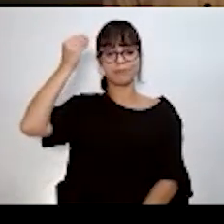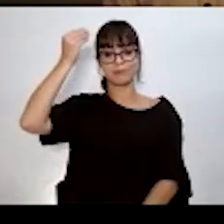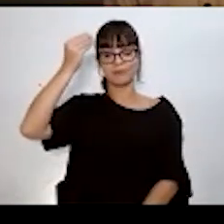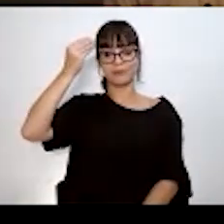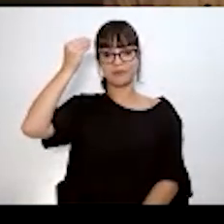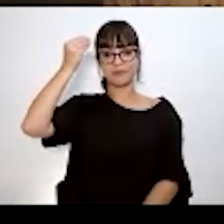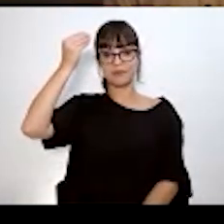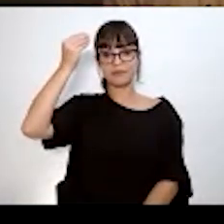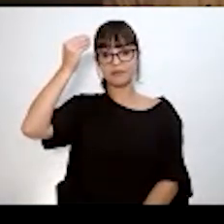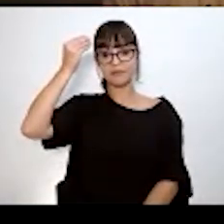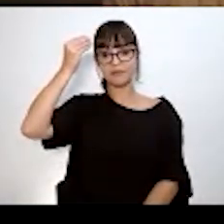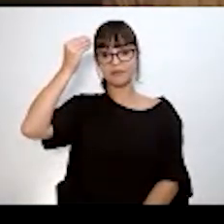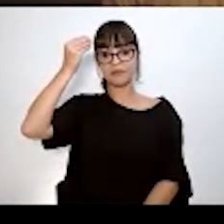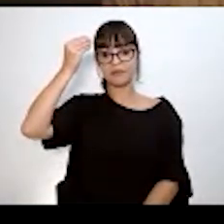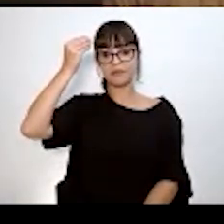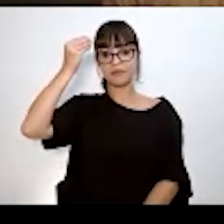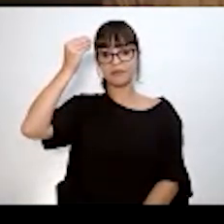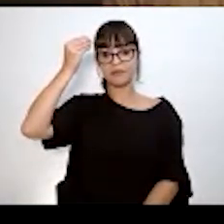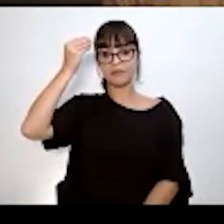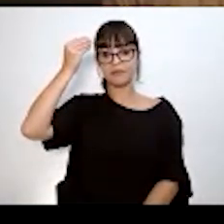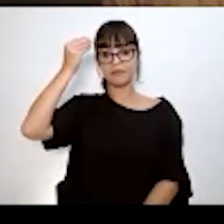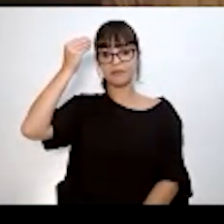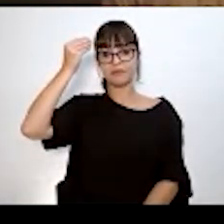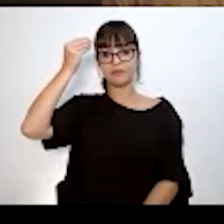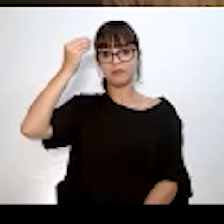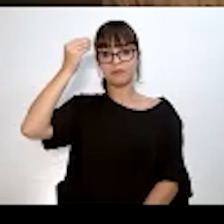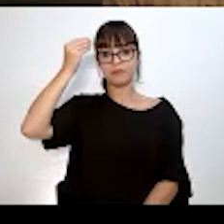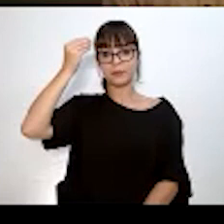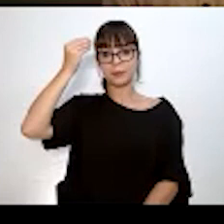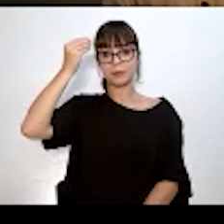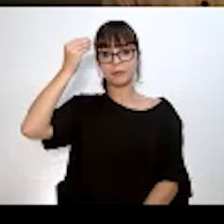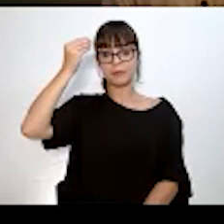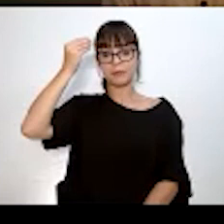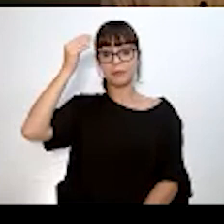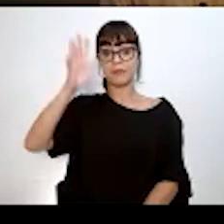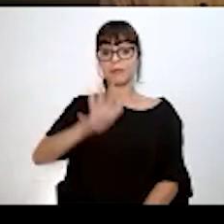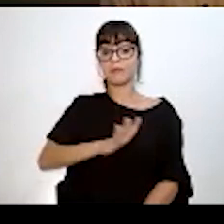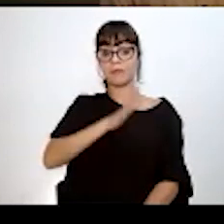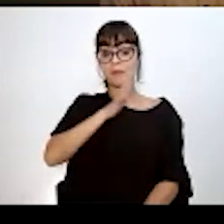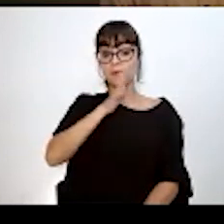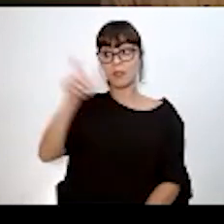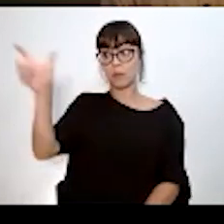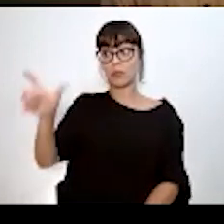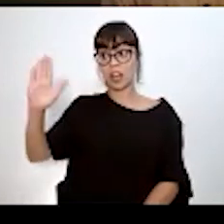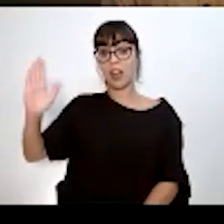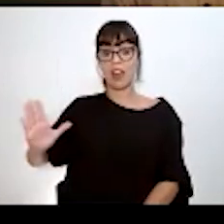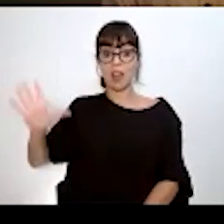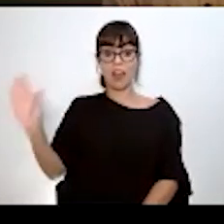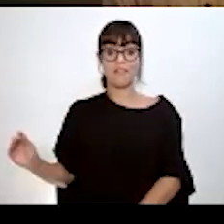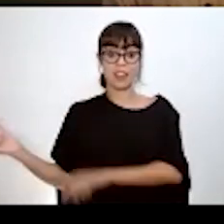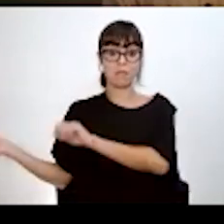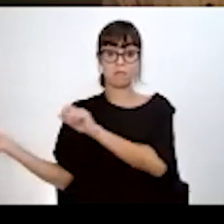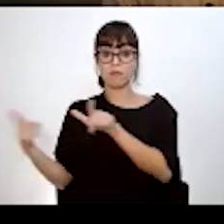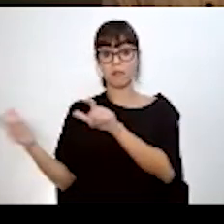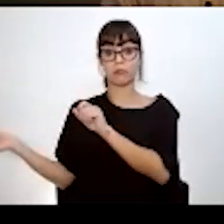que posiblemente es resultado de la llegada de nueva población del continente africano. Porque además tiene que ver con otra serie de cambios en el